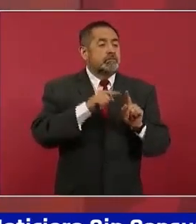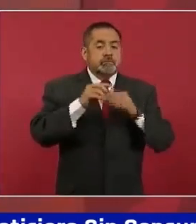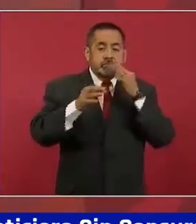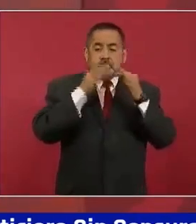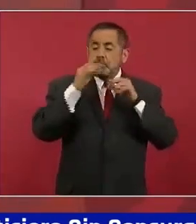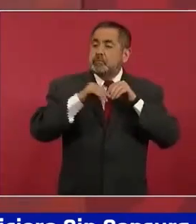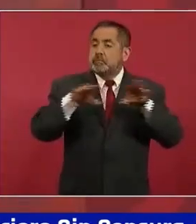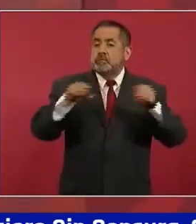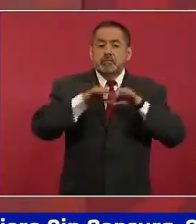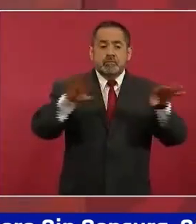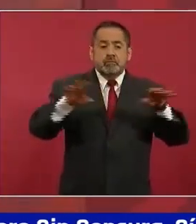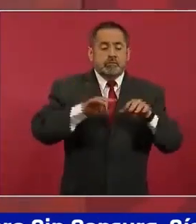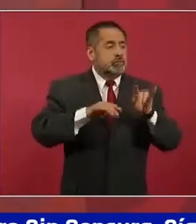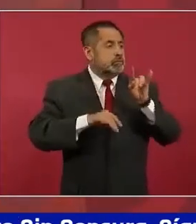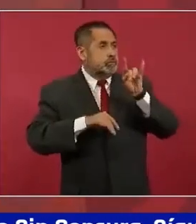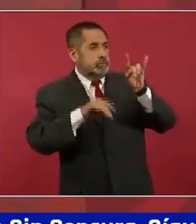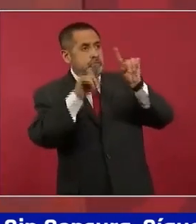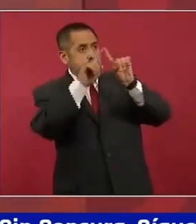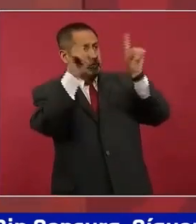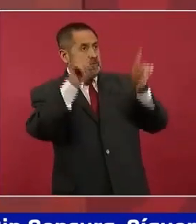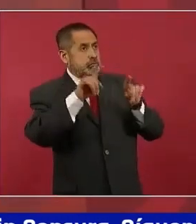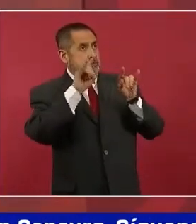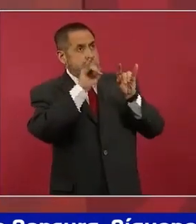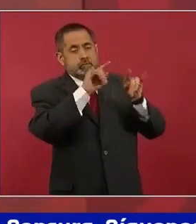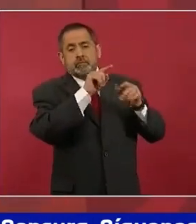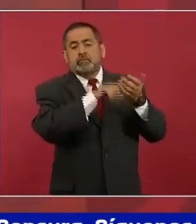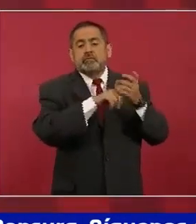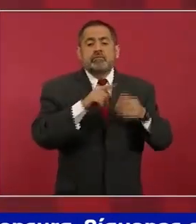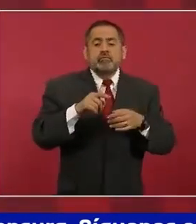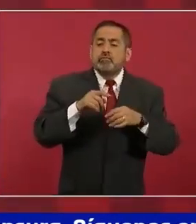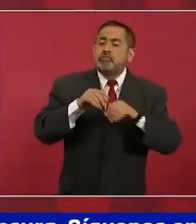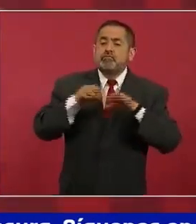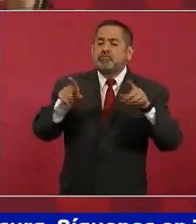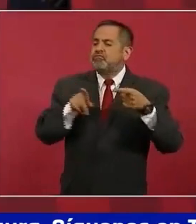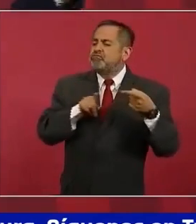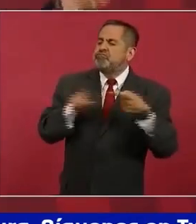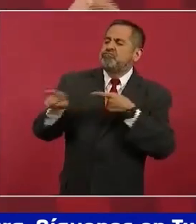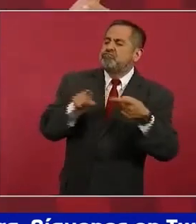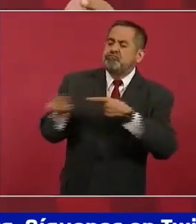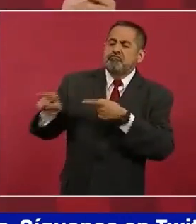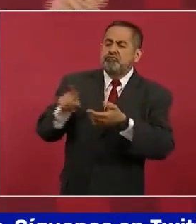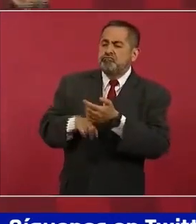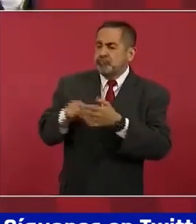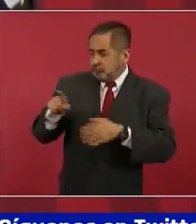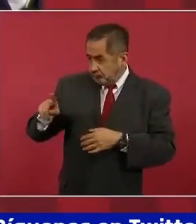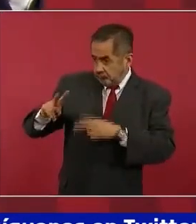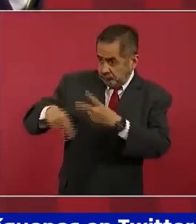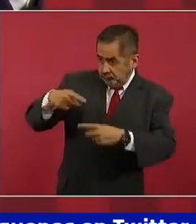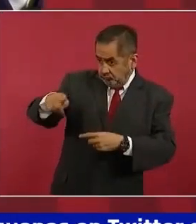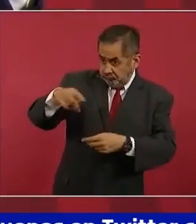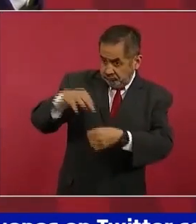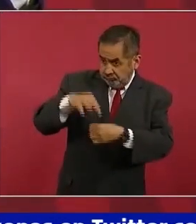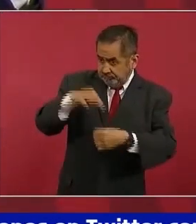difundiendo un cartel en donde insultan a los que van a ir